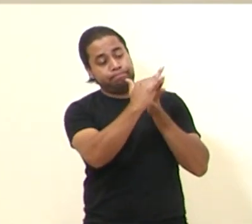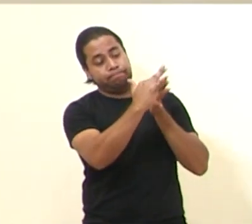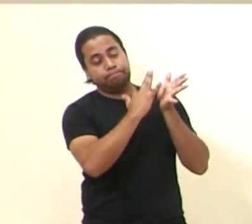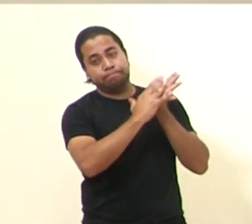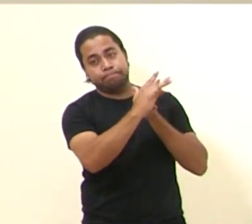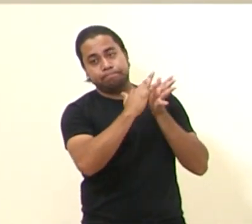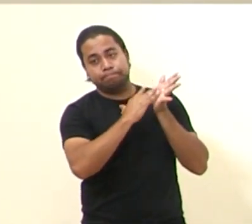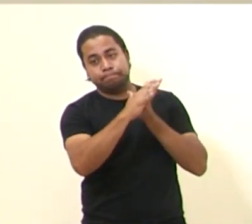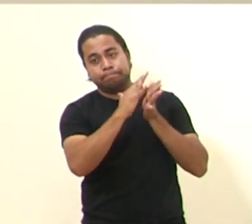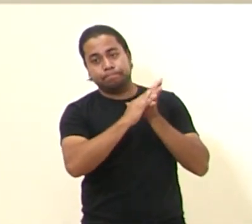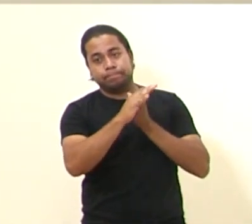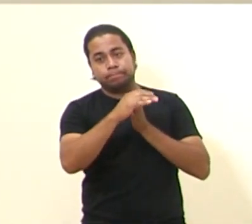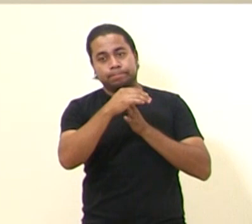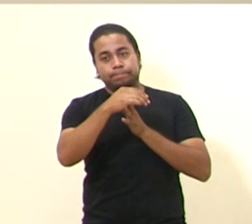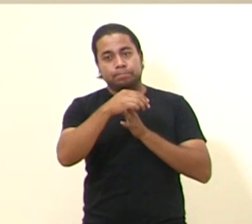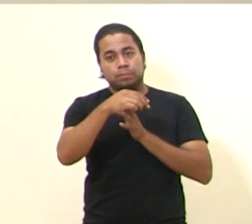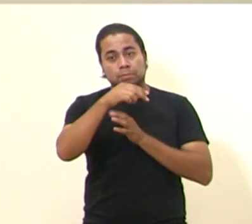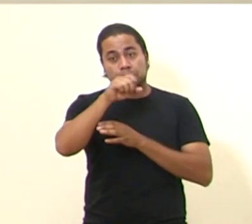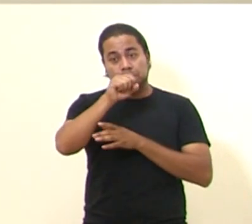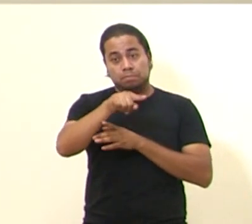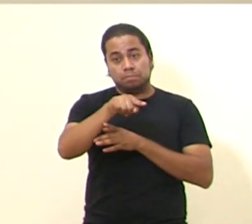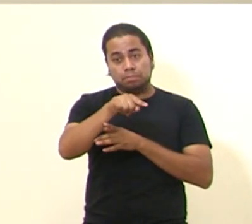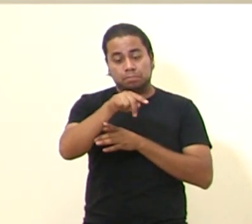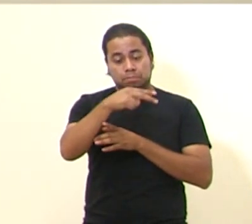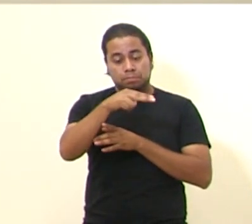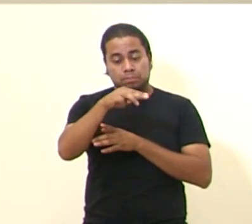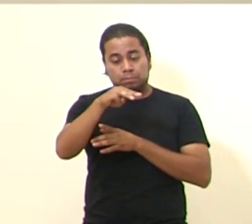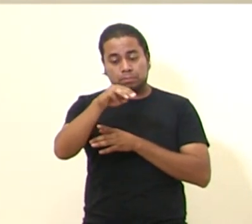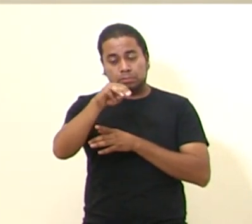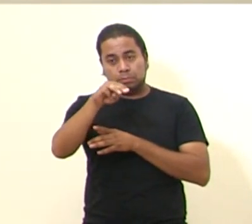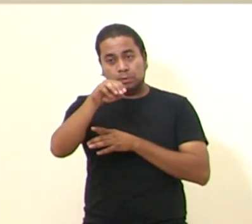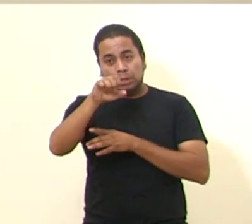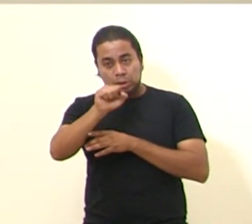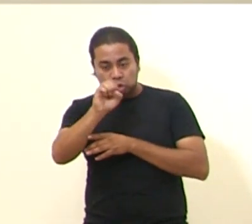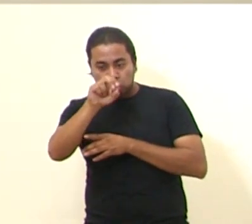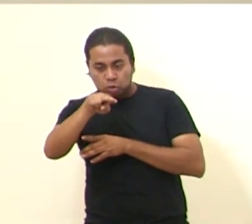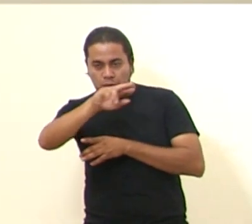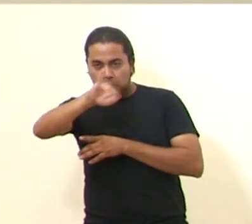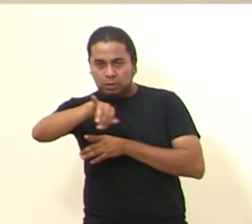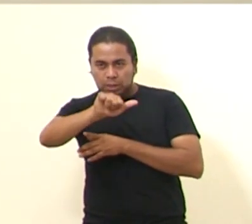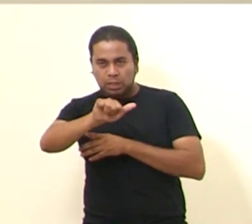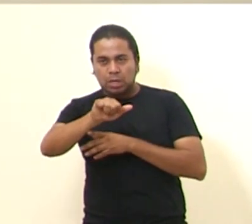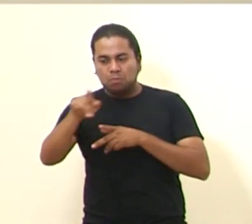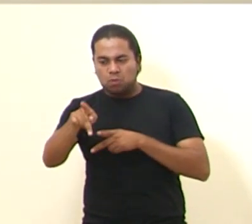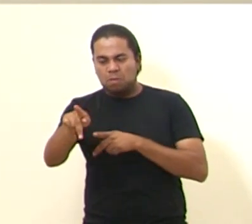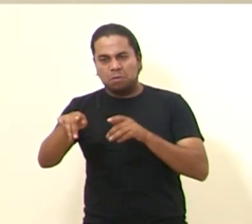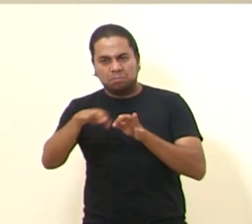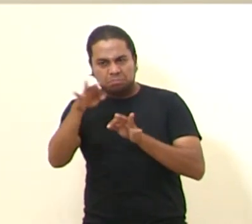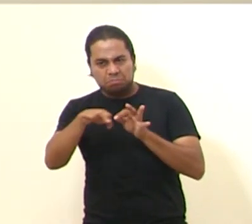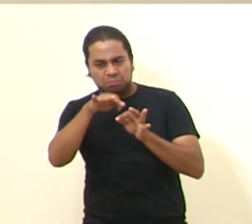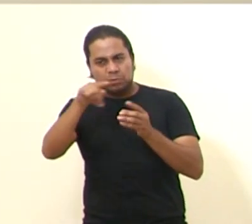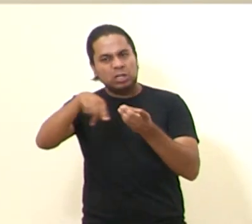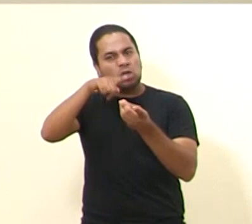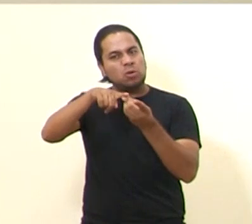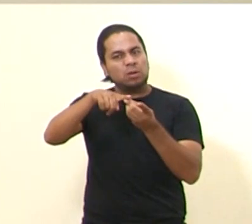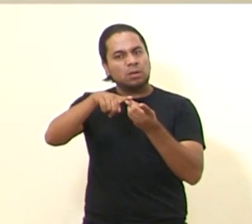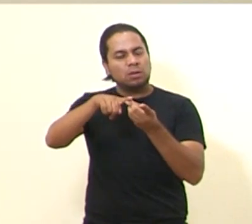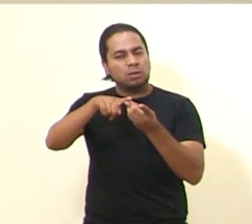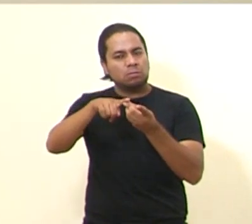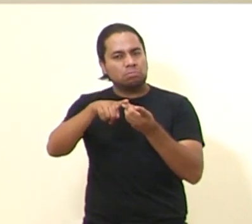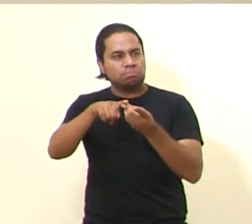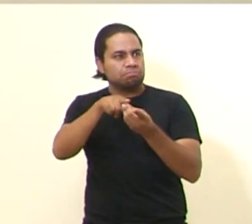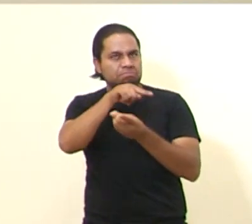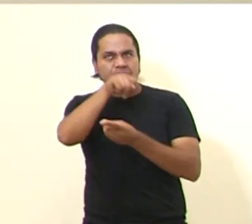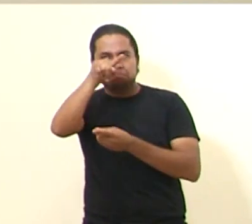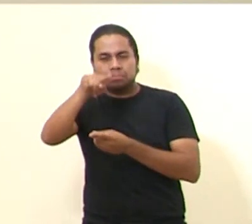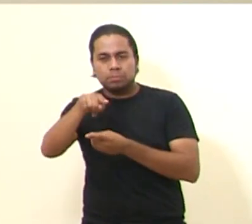monografía de Sonja, el pueblo de tejedores. Dice así: ubicación. El pueblo